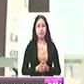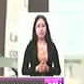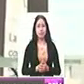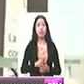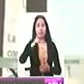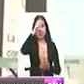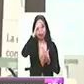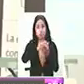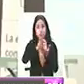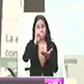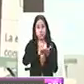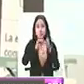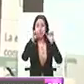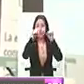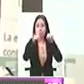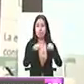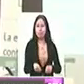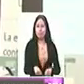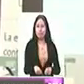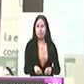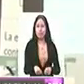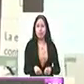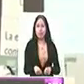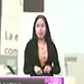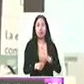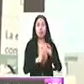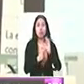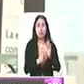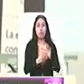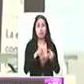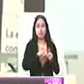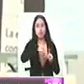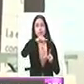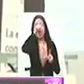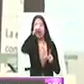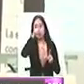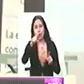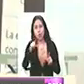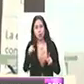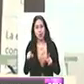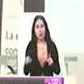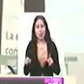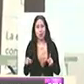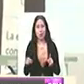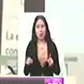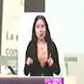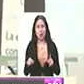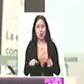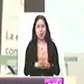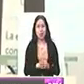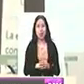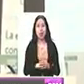creemos que podríamos presentar lo que se llama en otros países una segunda